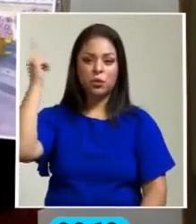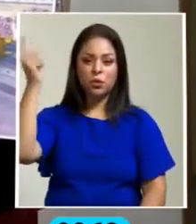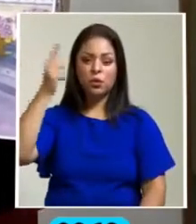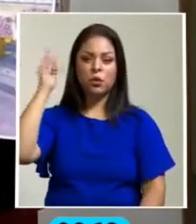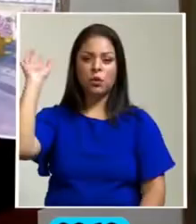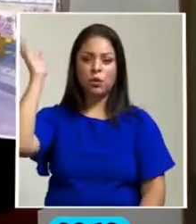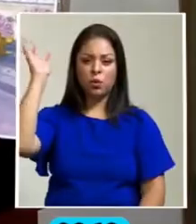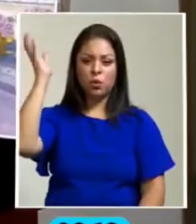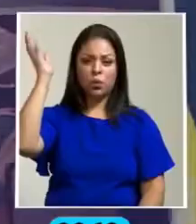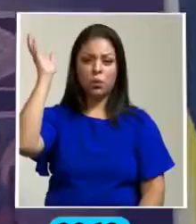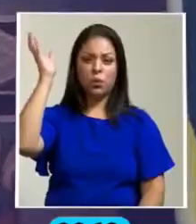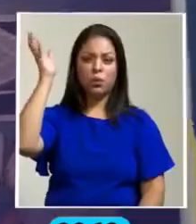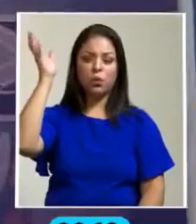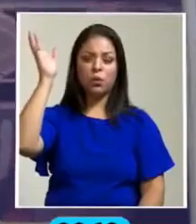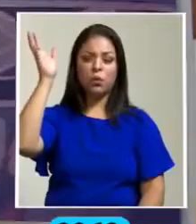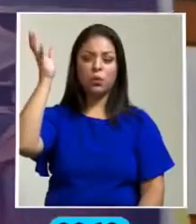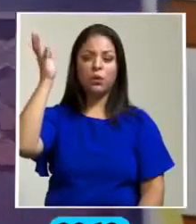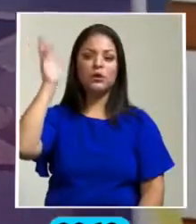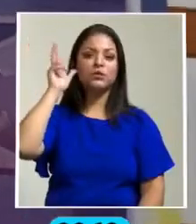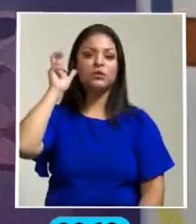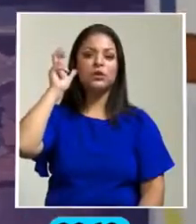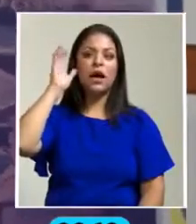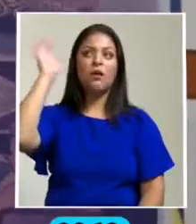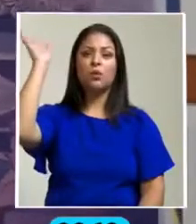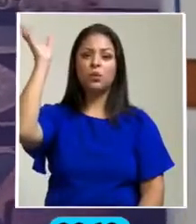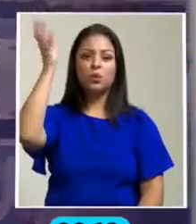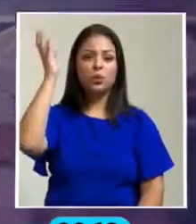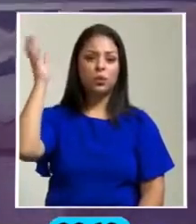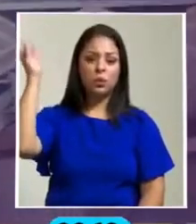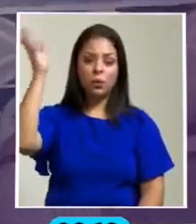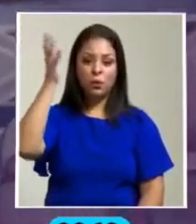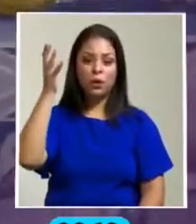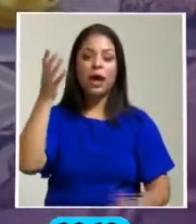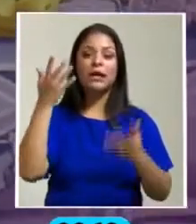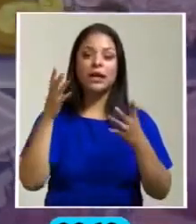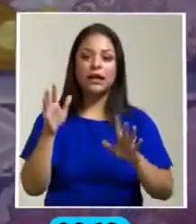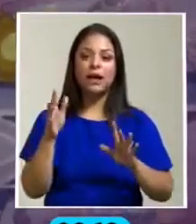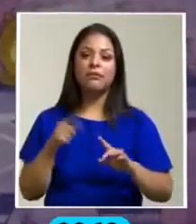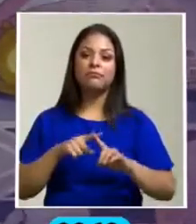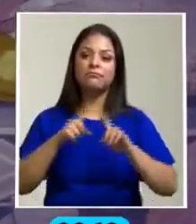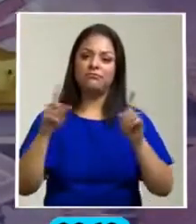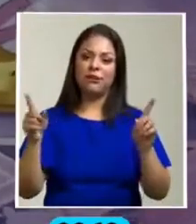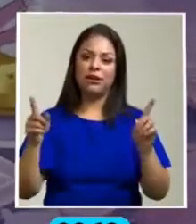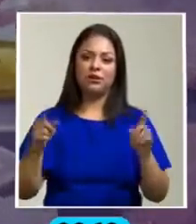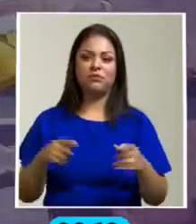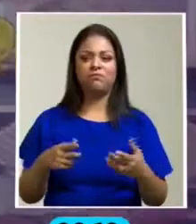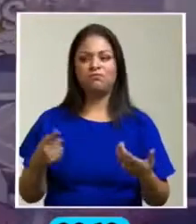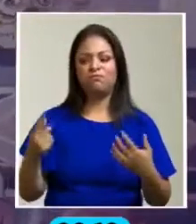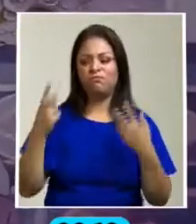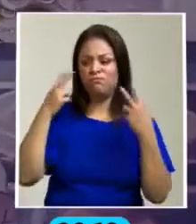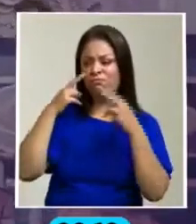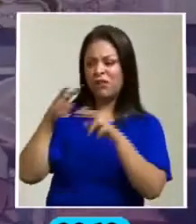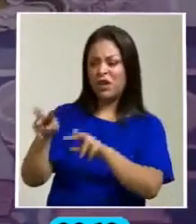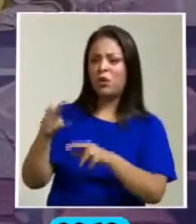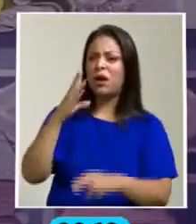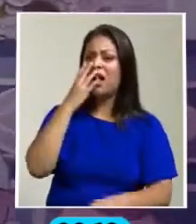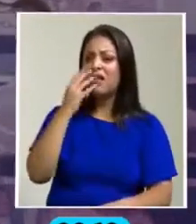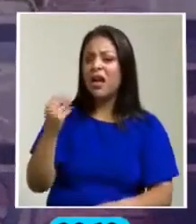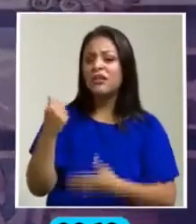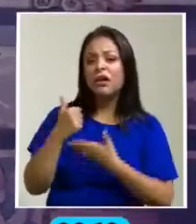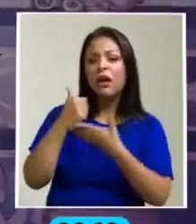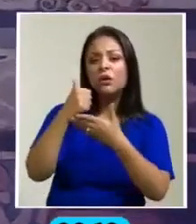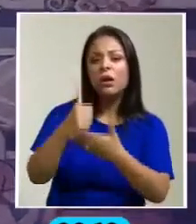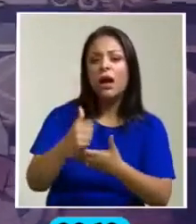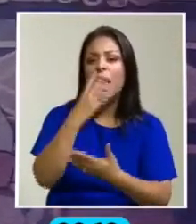sonaba la ambulancia, se escuchó. ¿Pero acaso miraron a la Danta? Pues no.